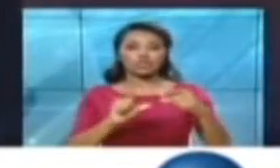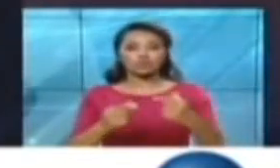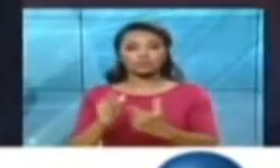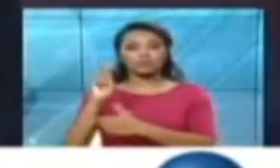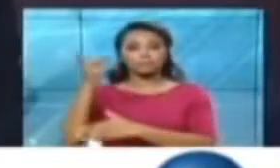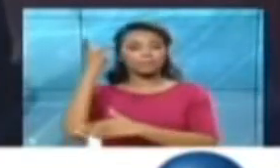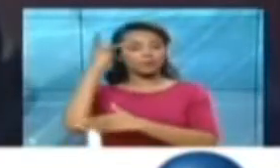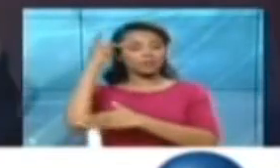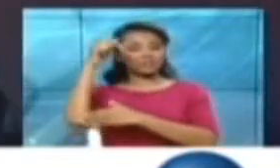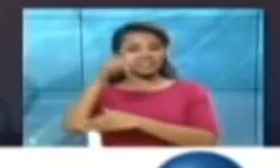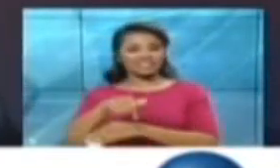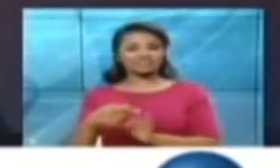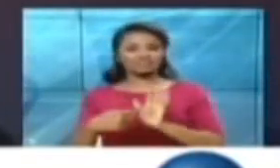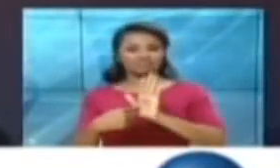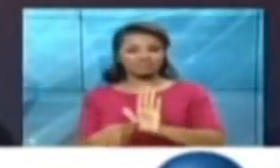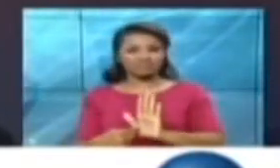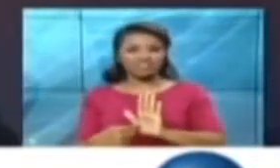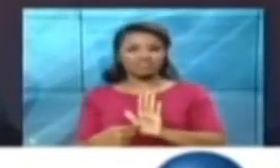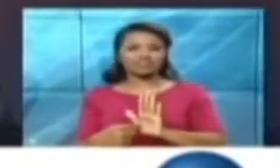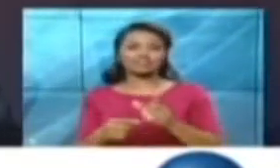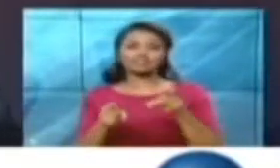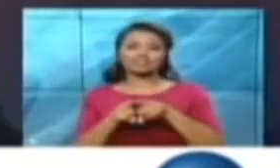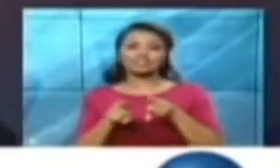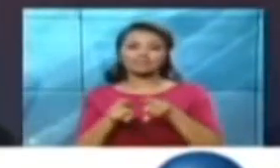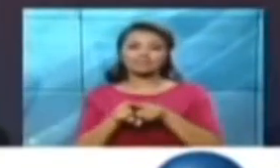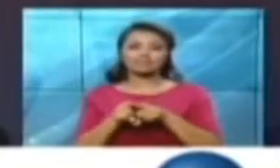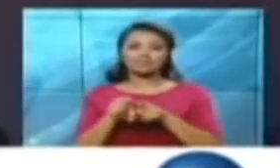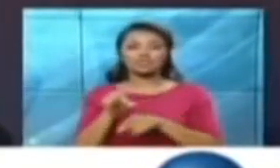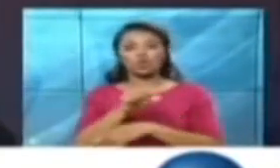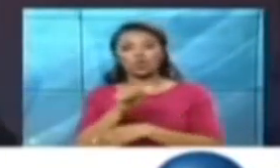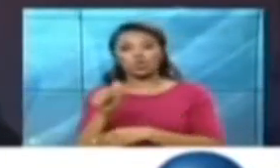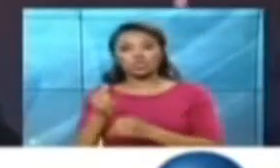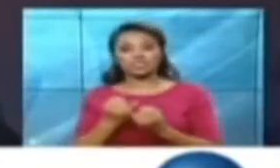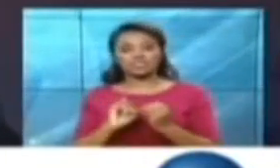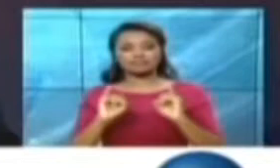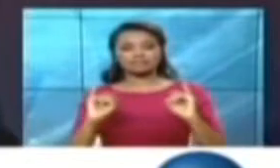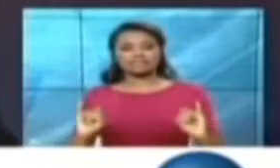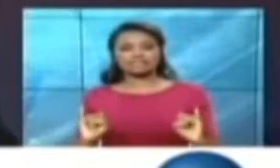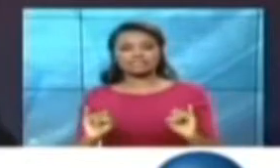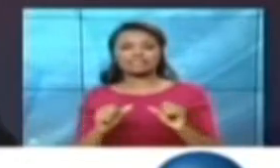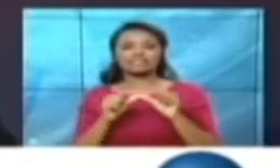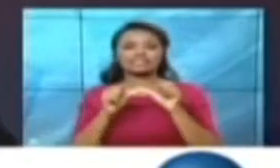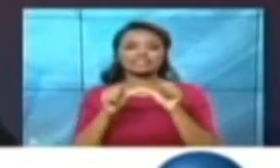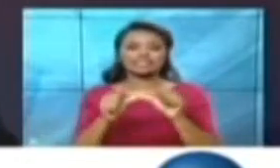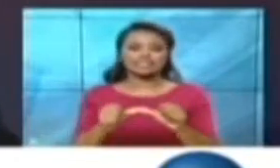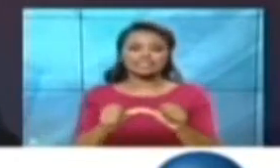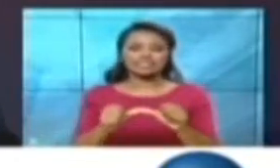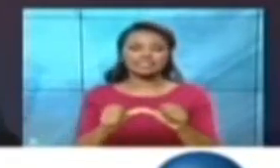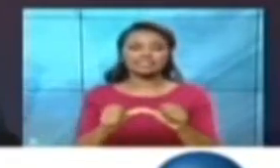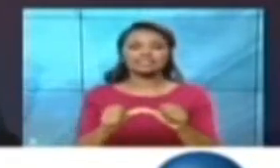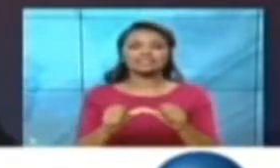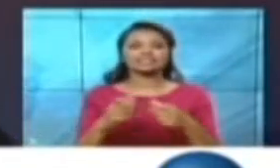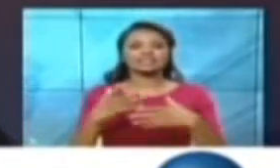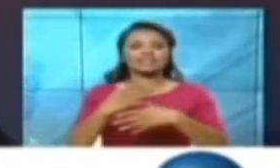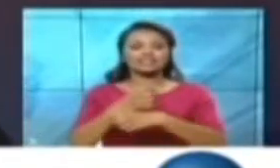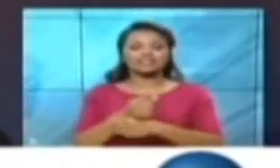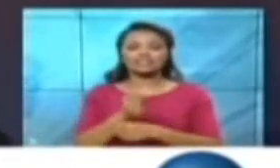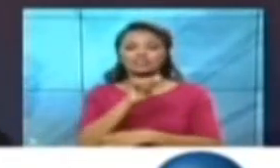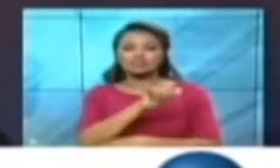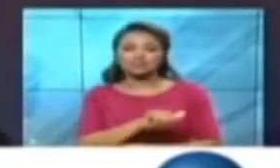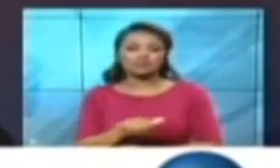políticos tradicionales y los pseudo independientes siguen reproduciendo el modelo económico